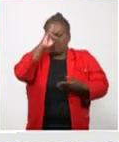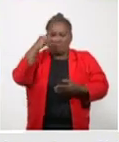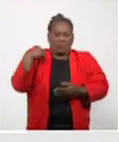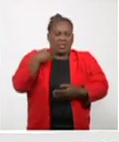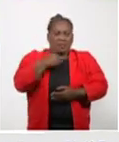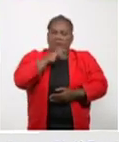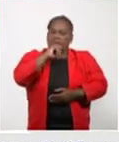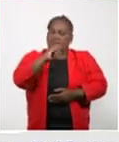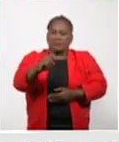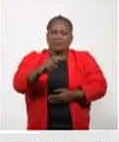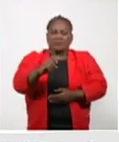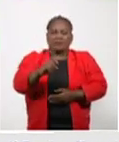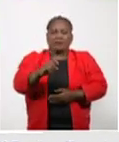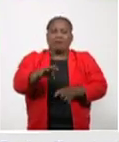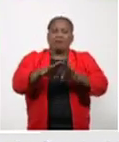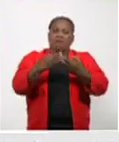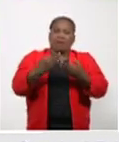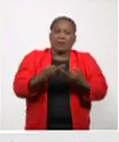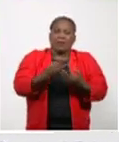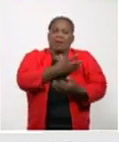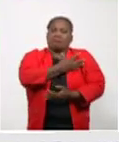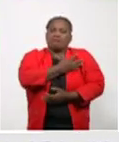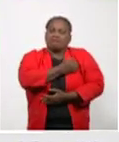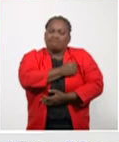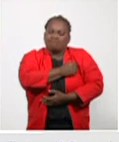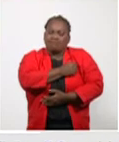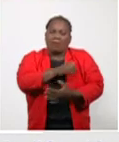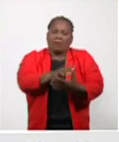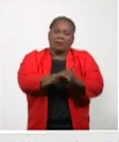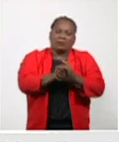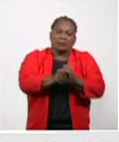Nuestras condolencias nuevamente a familiares y amistades.